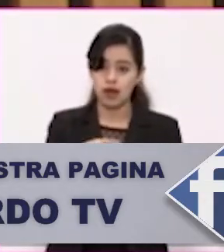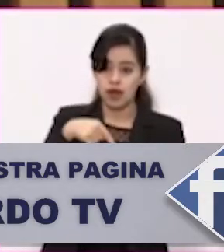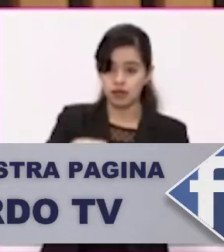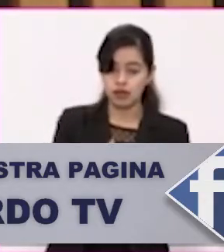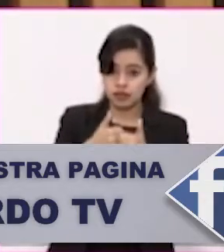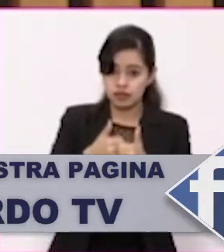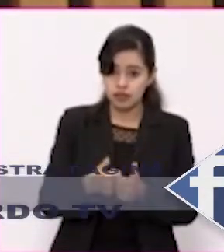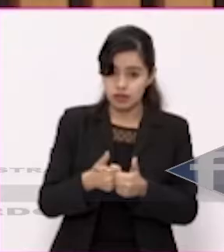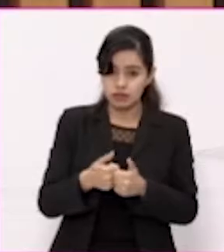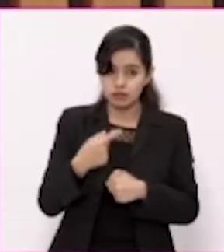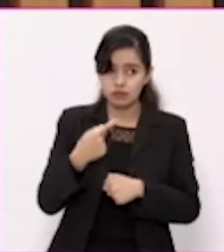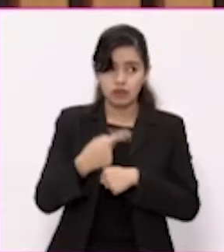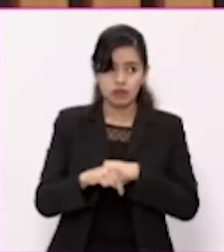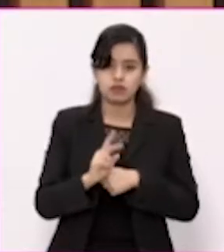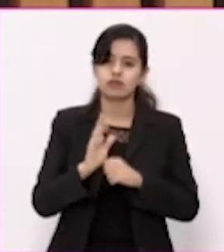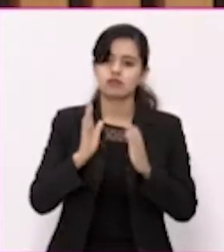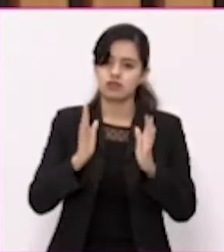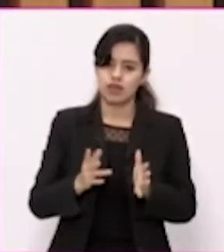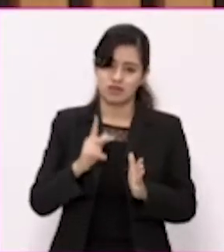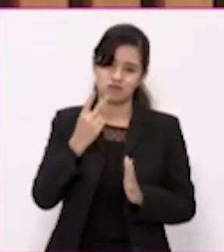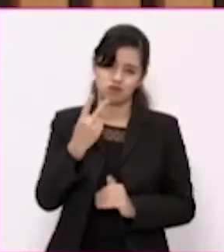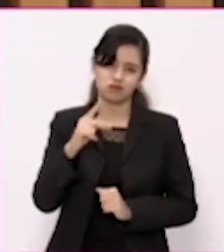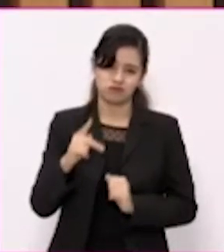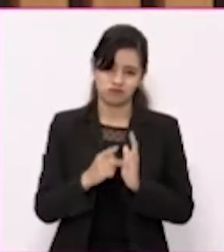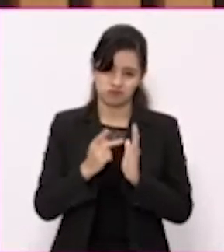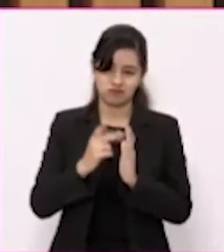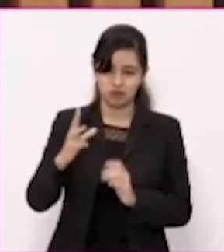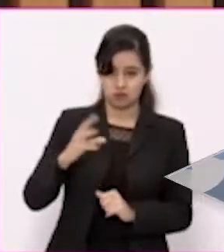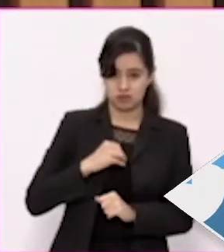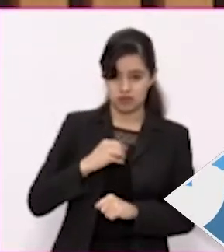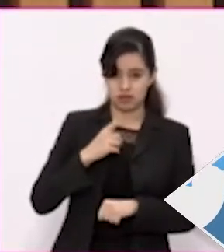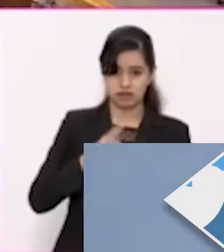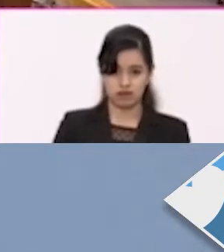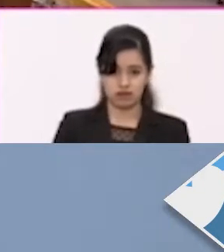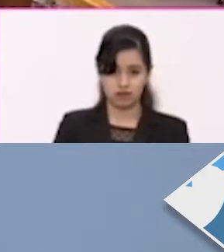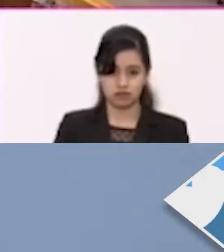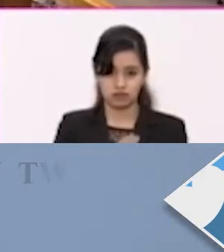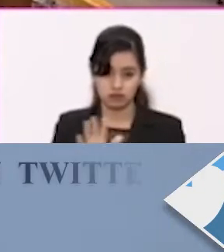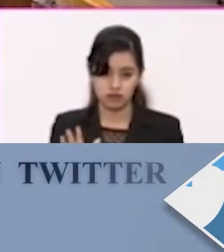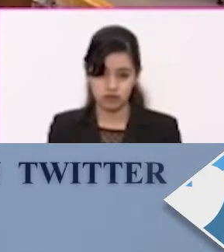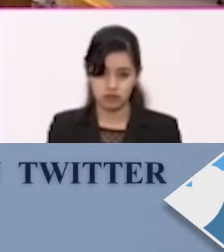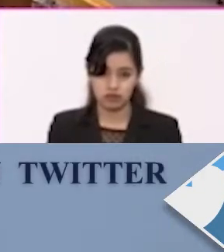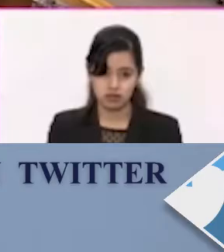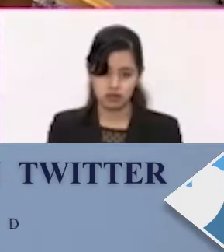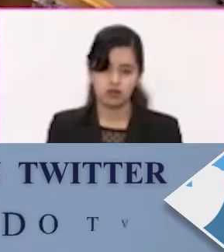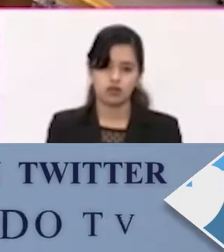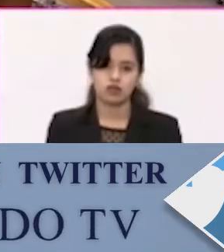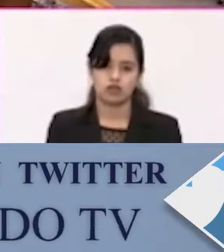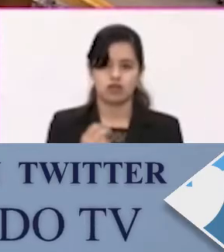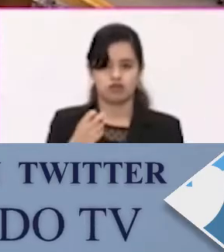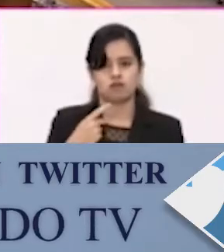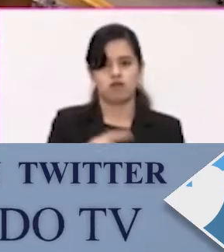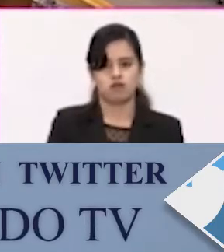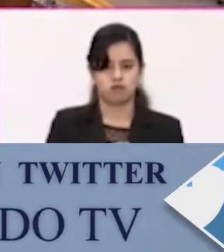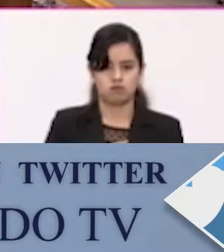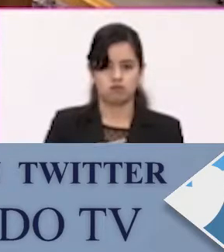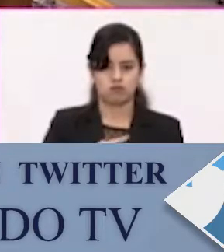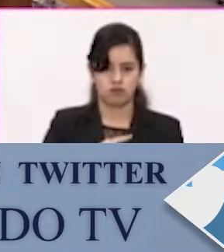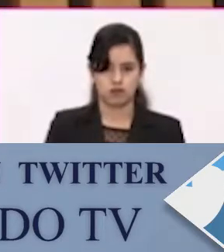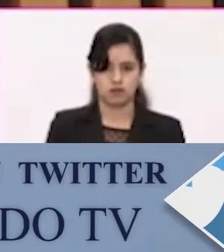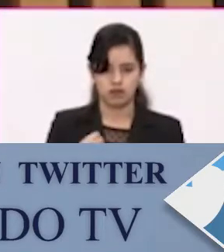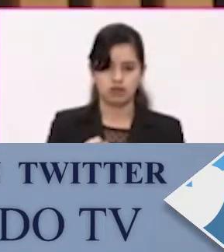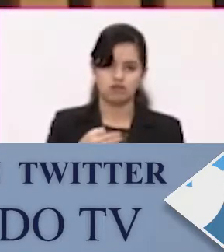presidente, van dos veces que contraigo COVID y no es posible que se me exponga ni que se